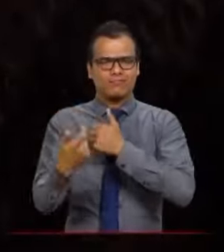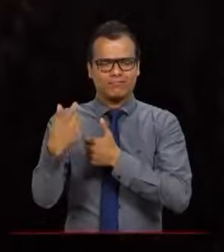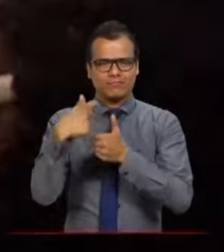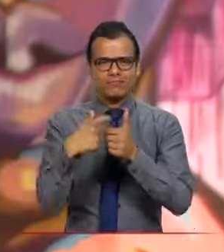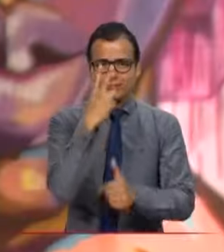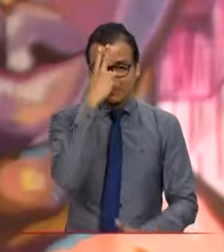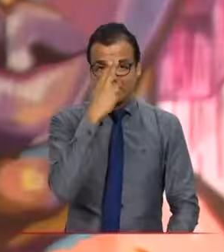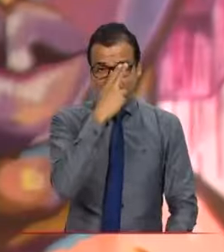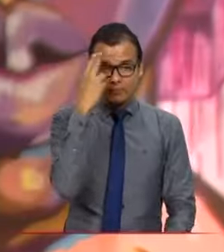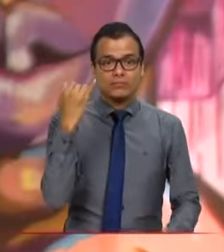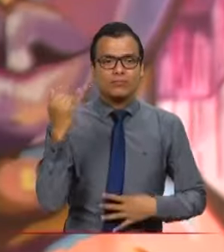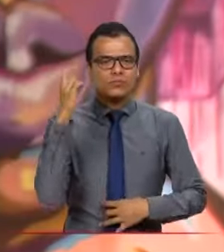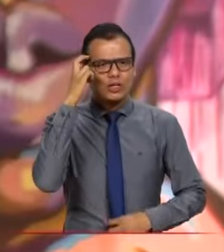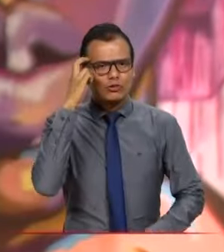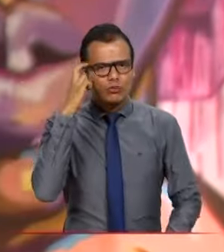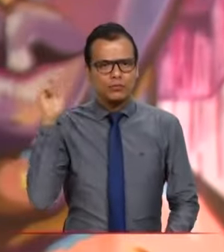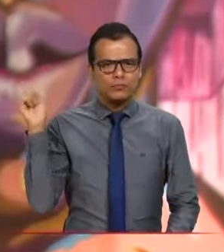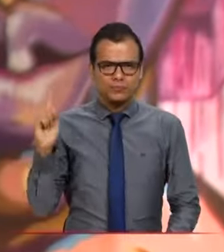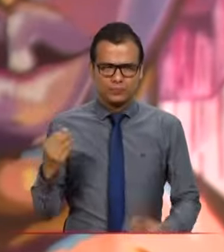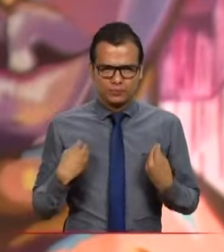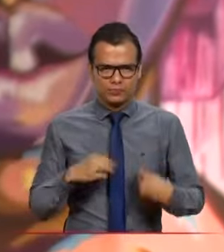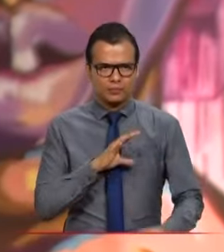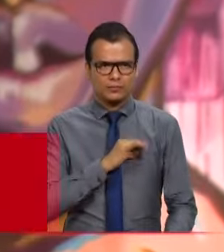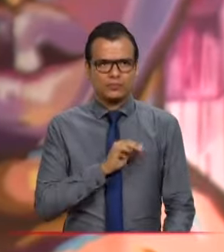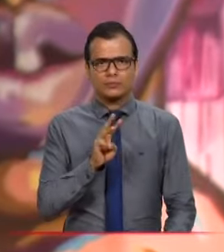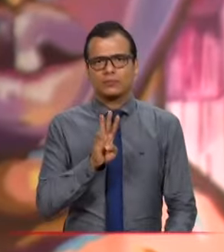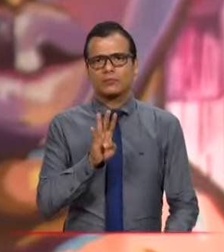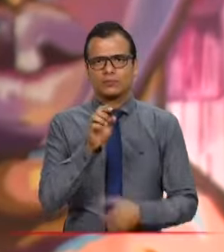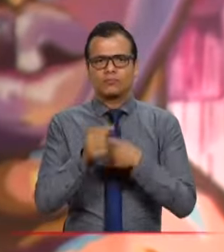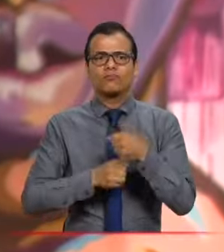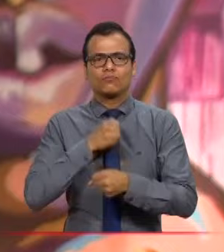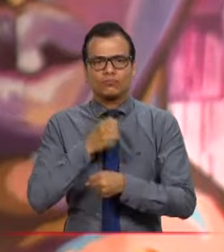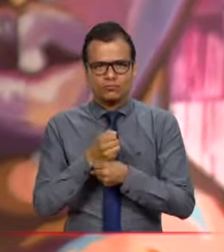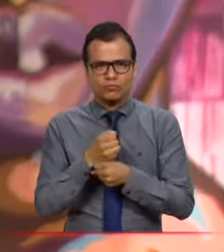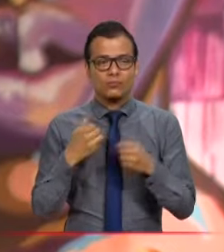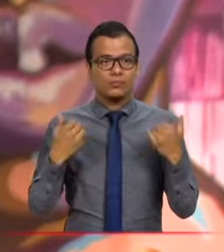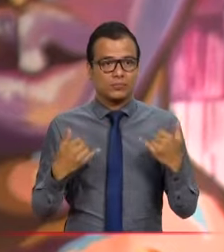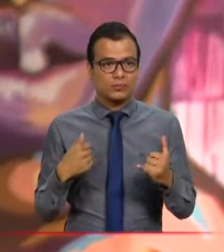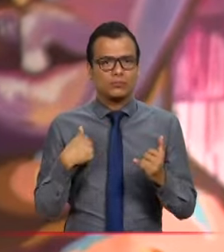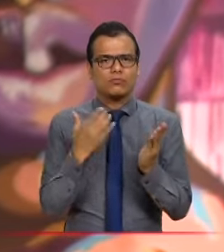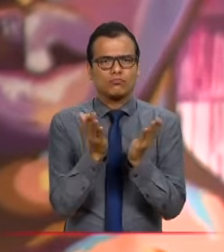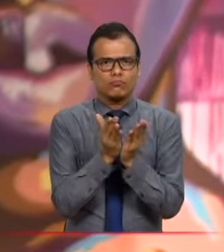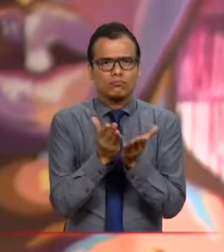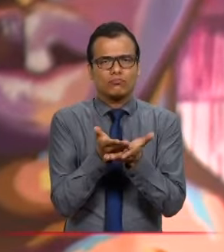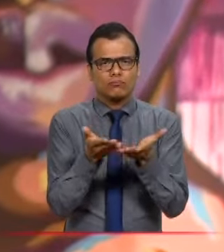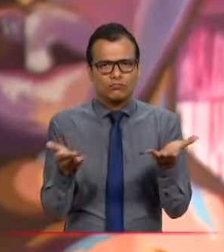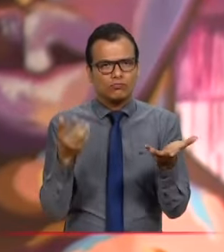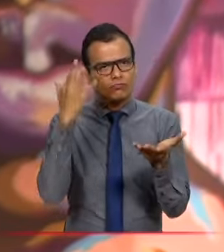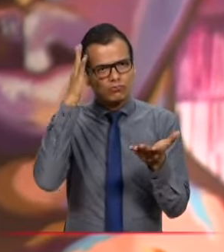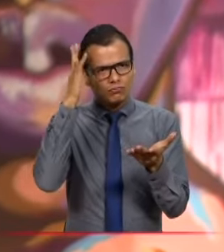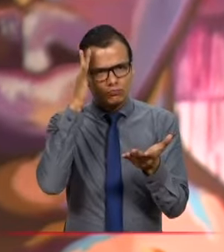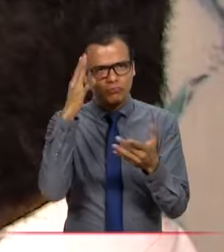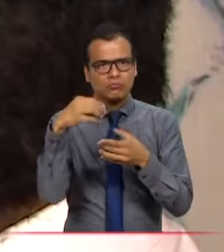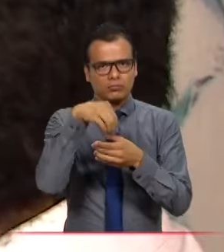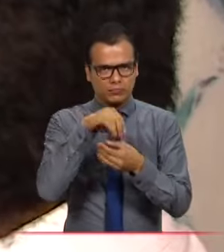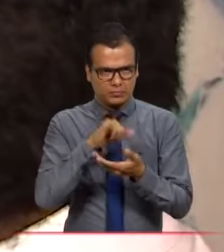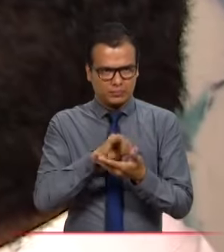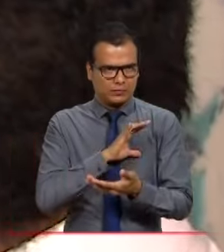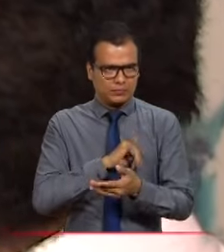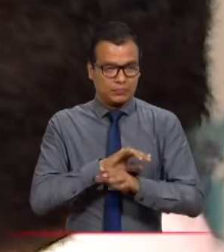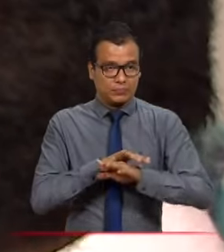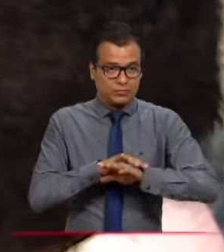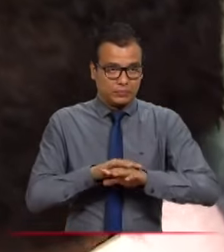Católica. Ya llevo 34 años viviendo en la ciudad. Luego, todos mis estudios del Seminario Mayor los realicé aquí mismo en Cali.